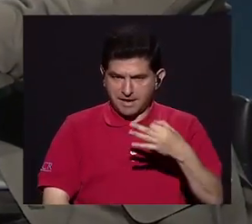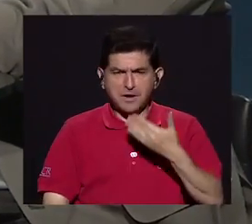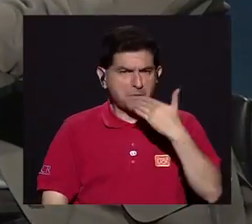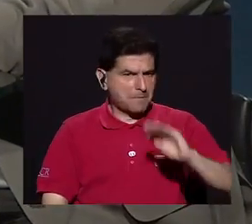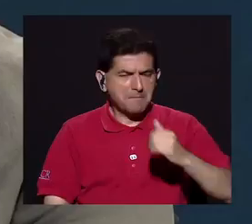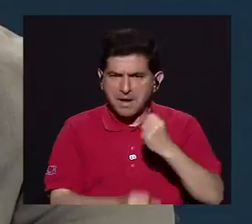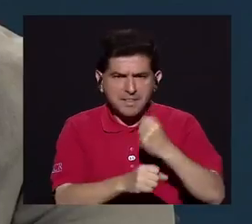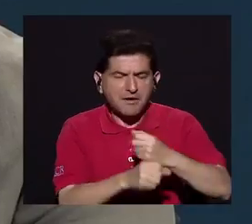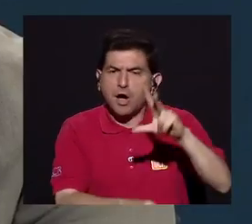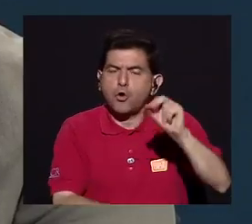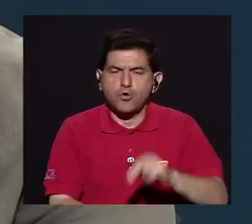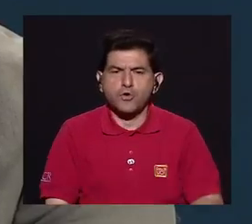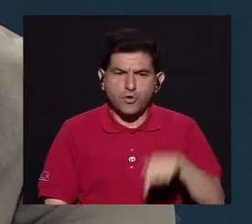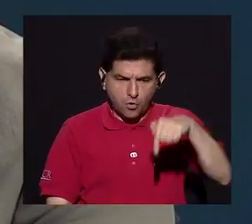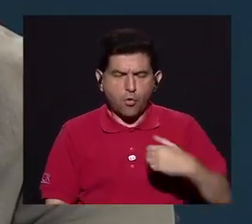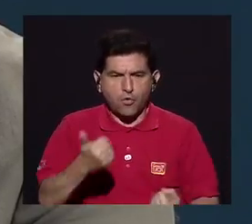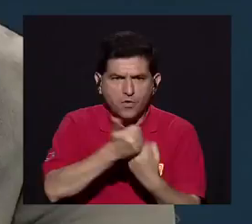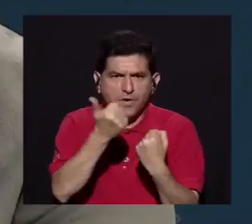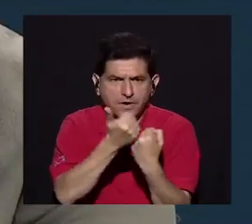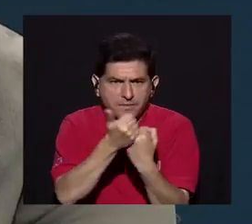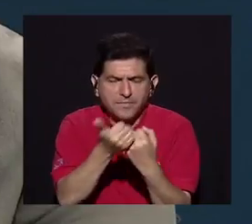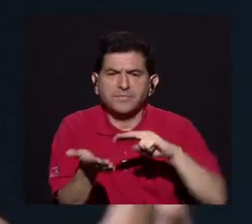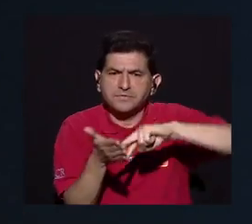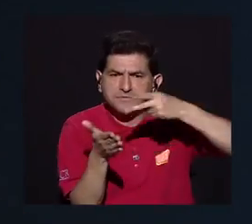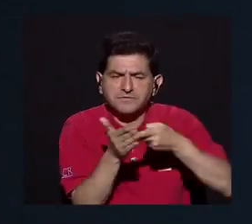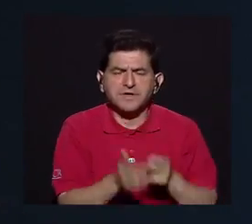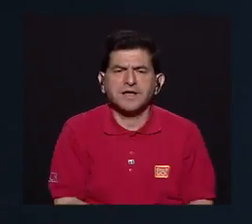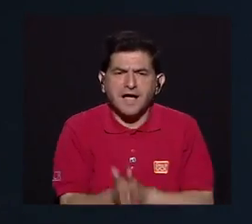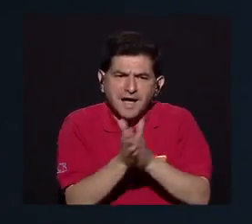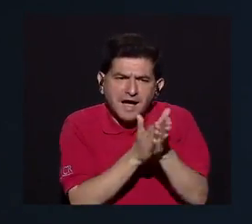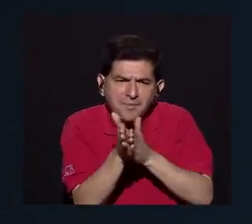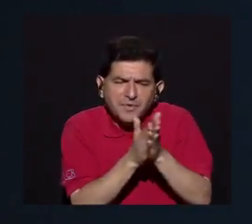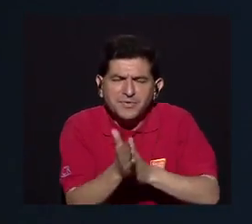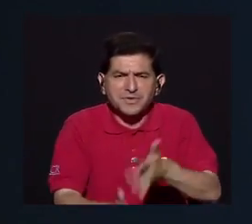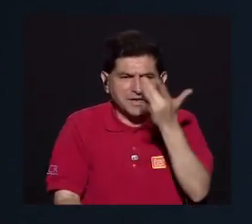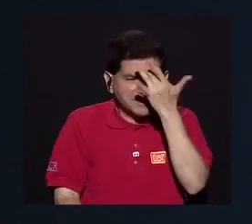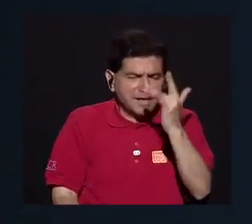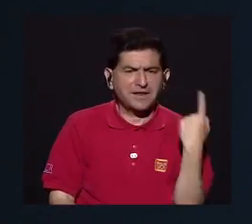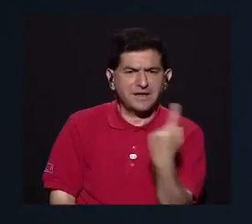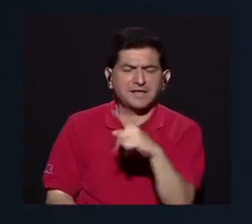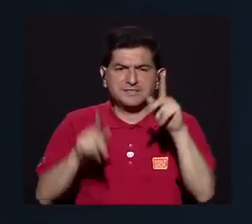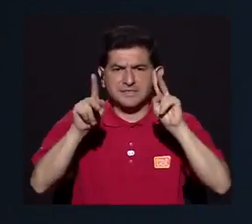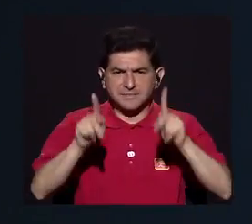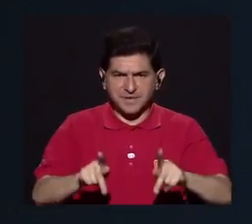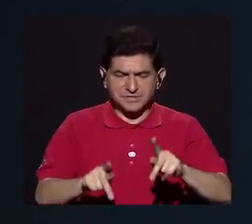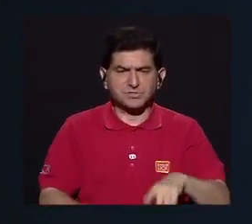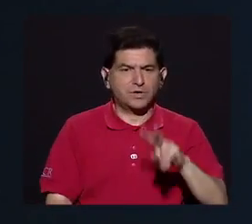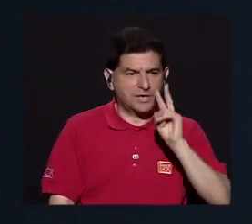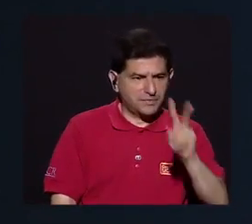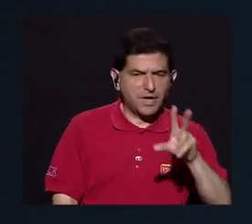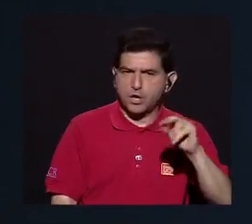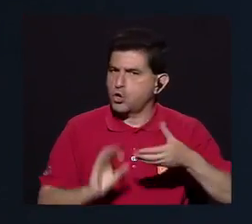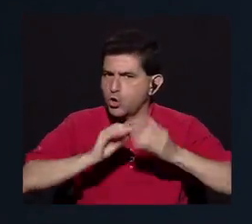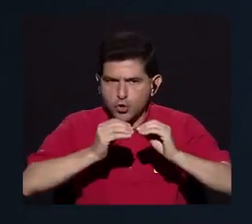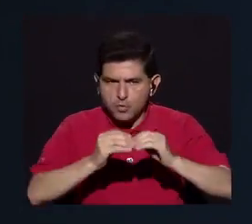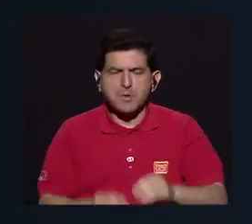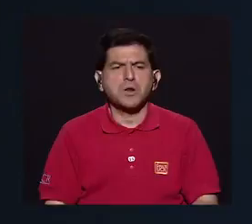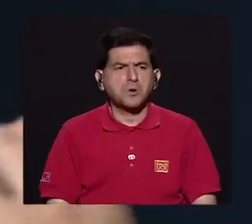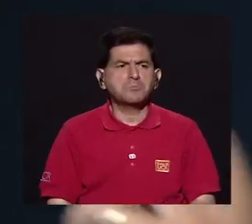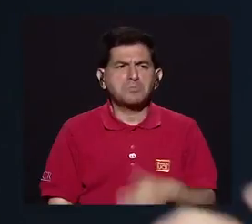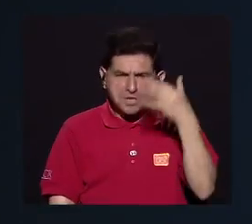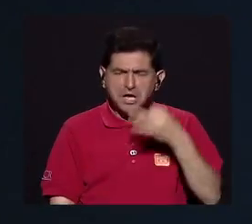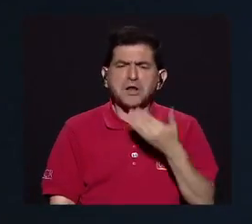hecho mal las cosas. Hoy está reforzando esa parte, decir, bueno, explotar la inteligencia de cada uno, verlos como personas, no como número, y creo que no hemos hecho un mal